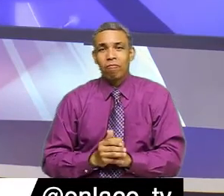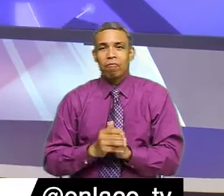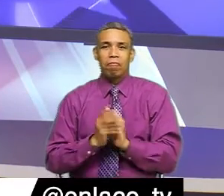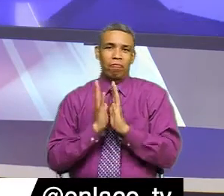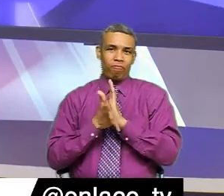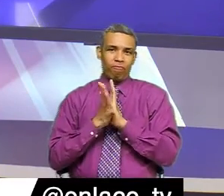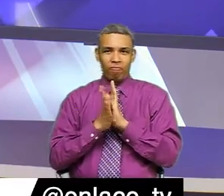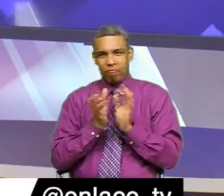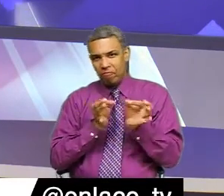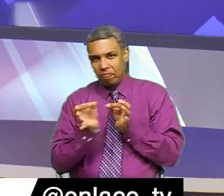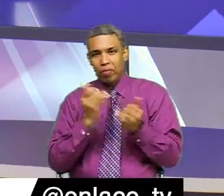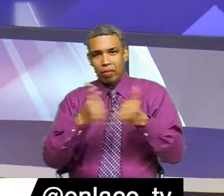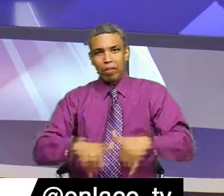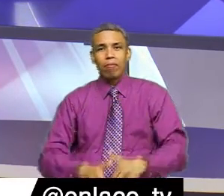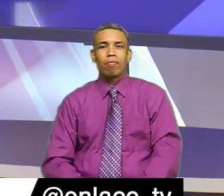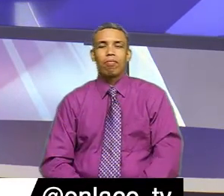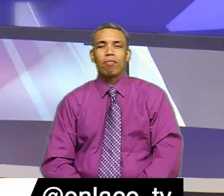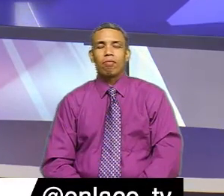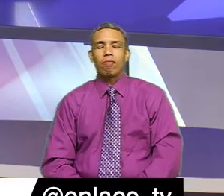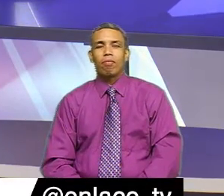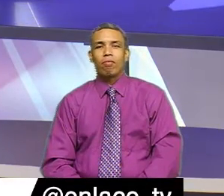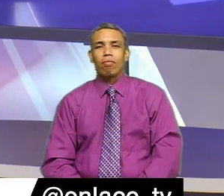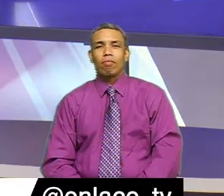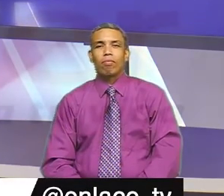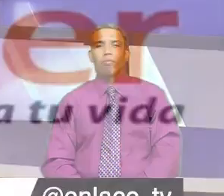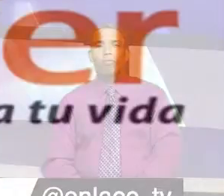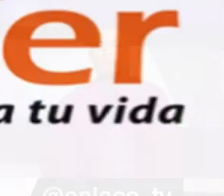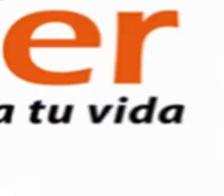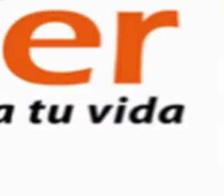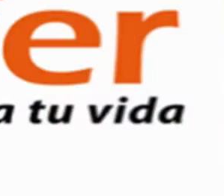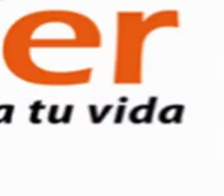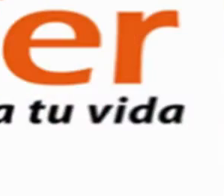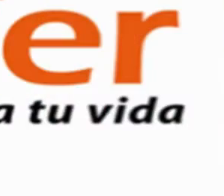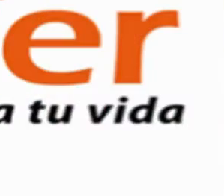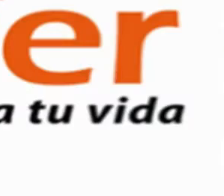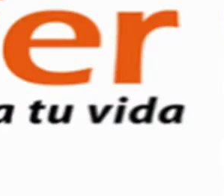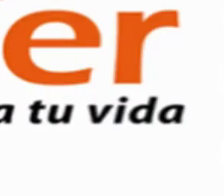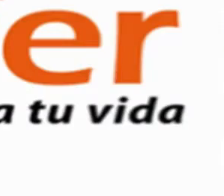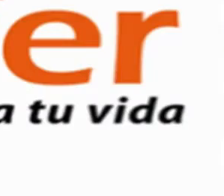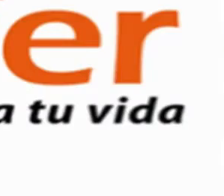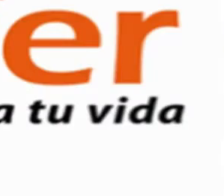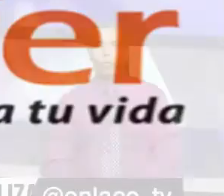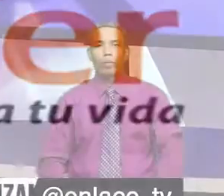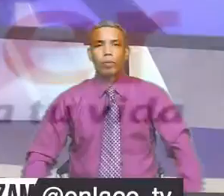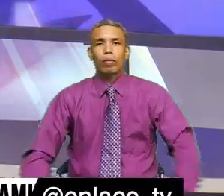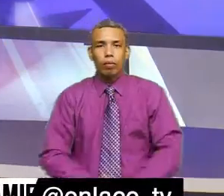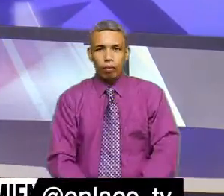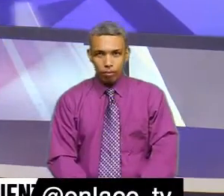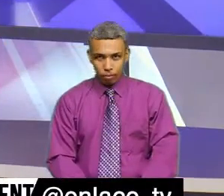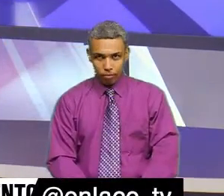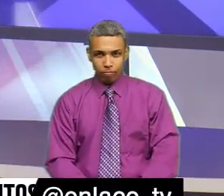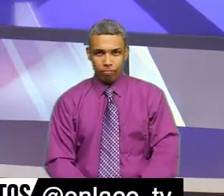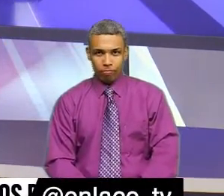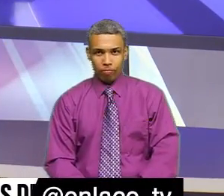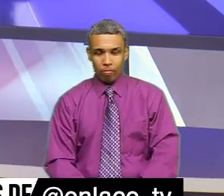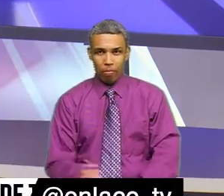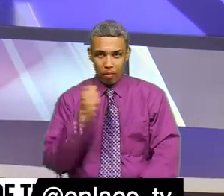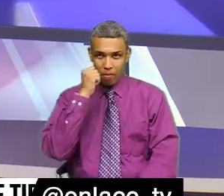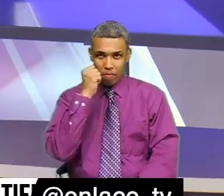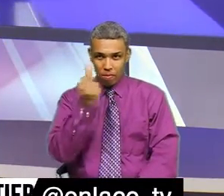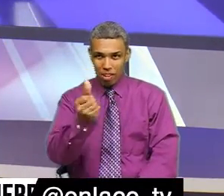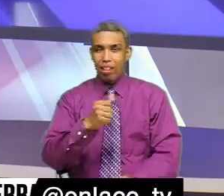al final de la presente emisión, pero antes de despedirnos, recuerde materiales eléctricos, Electrofer, ilumina tu vida. Mañana de nuevo la